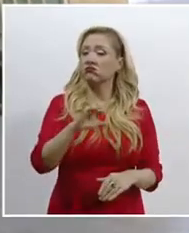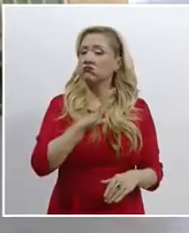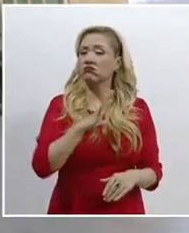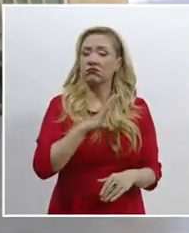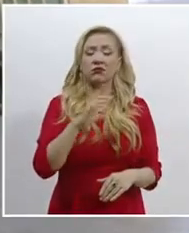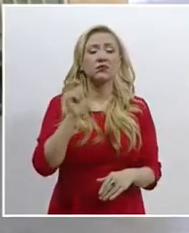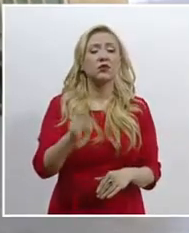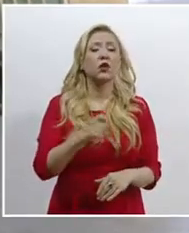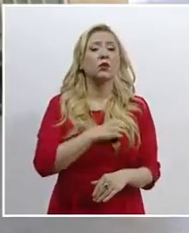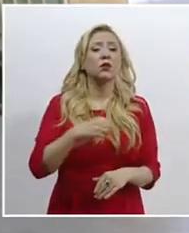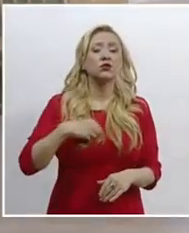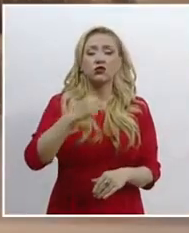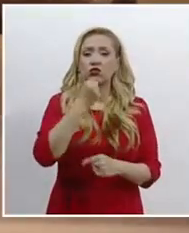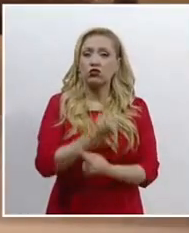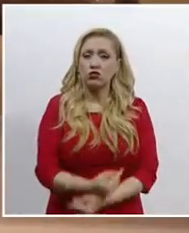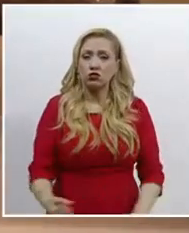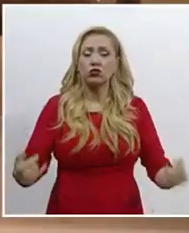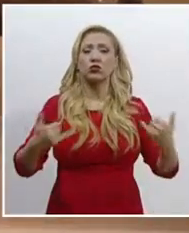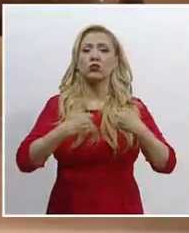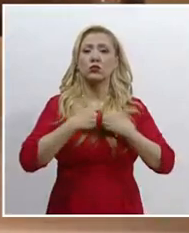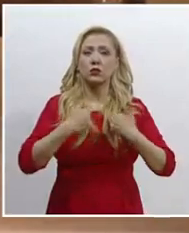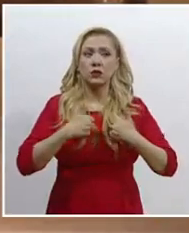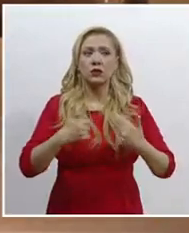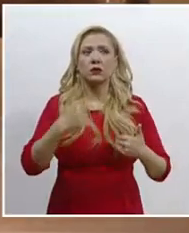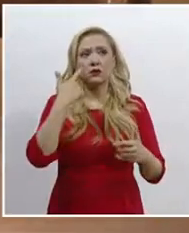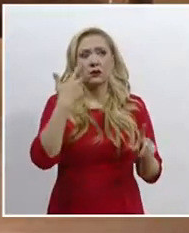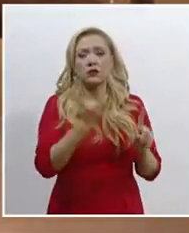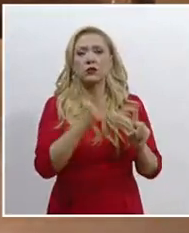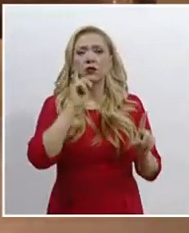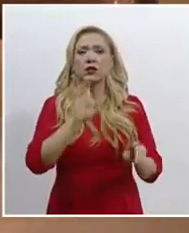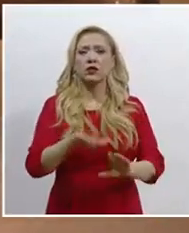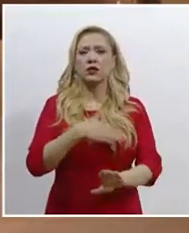perspectiva de género y de infancia en casos de violencia contra las